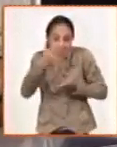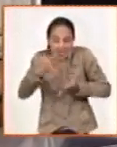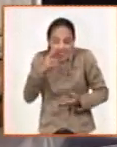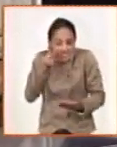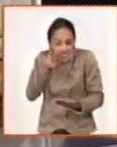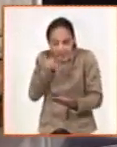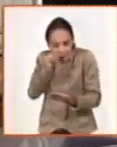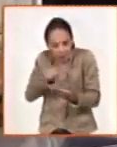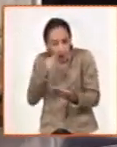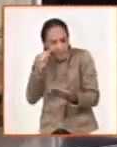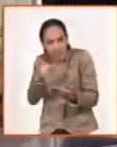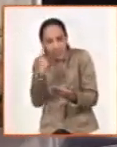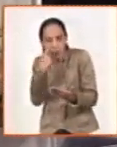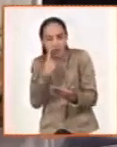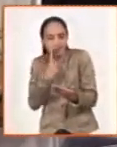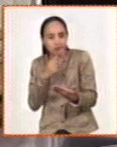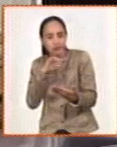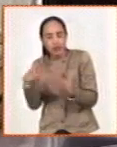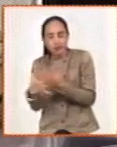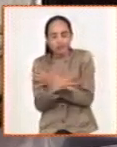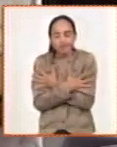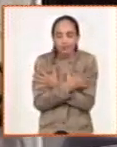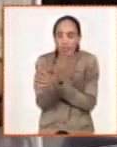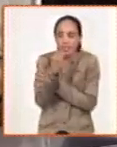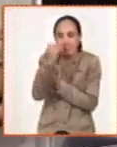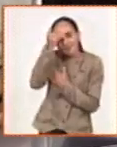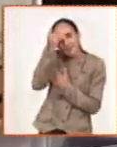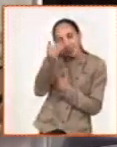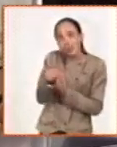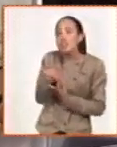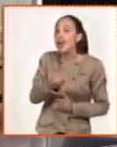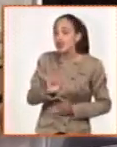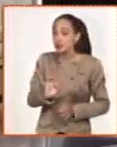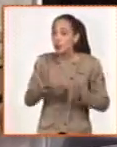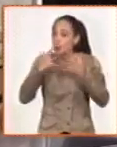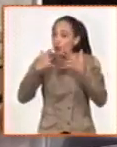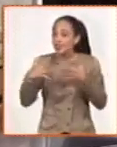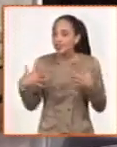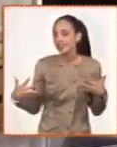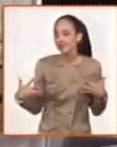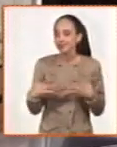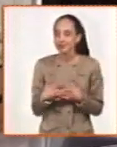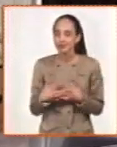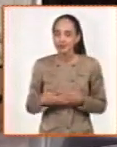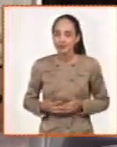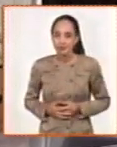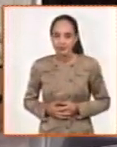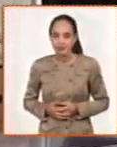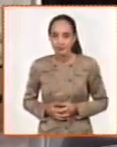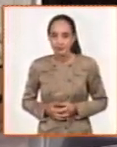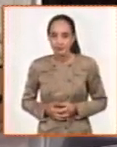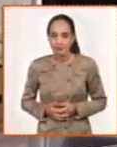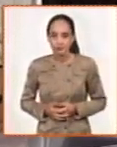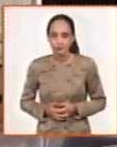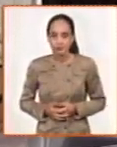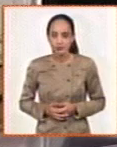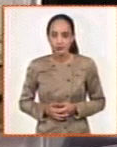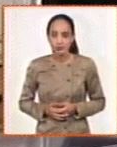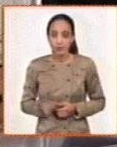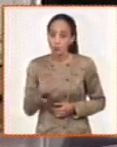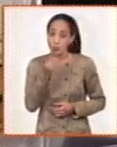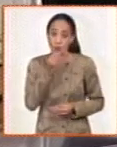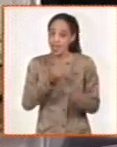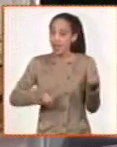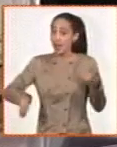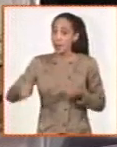lágrimas, te la abrazan, te agradecen, eso no tiene nombre, ¿no? Eso no se puede cambiar por nada,